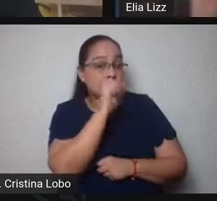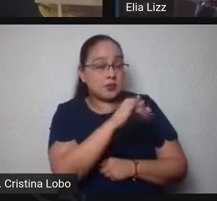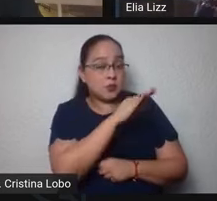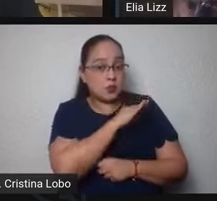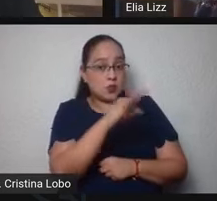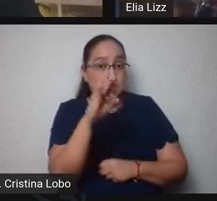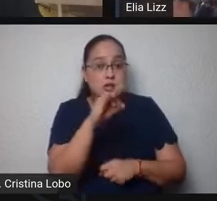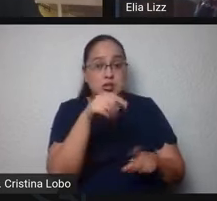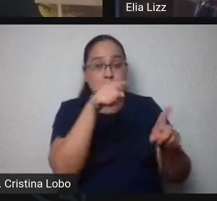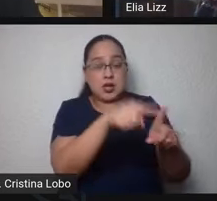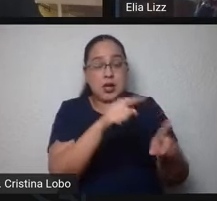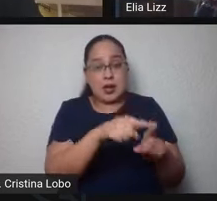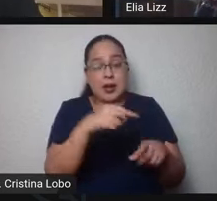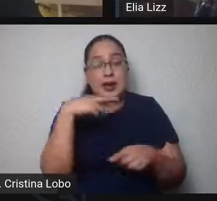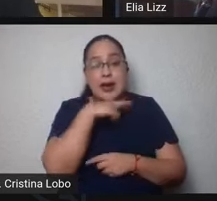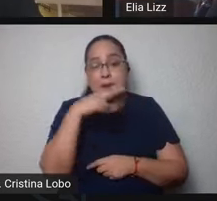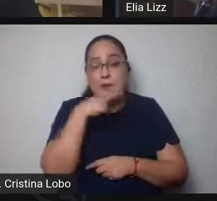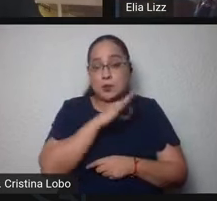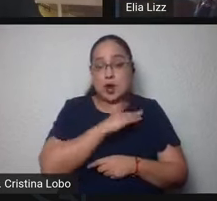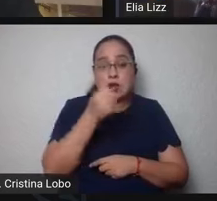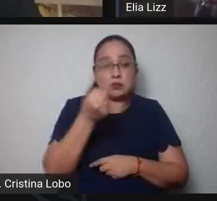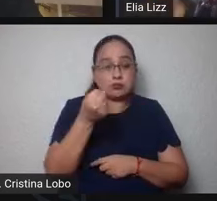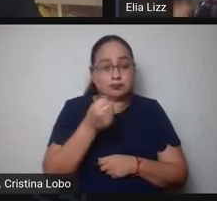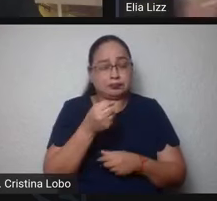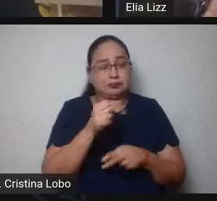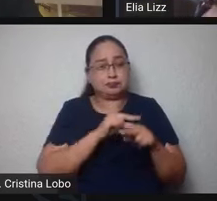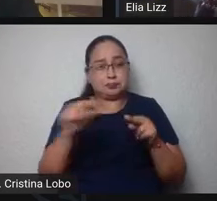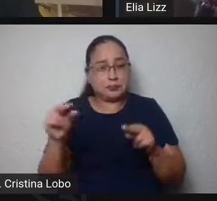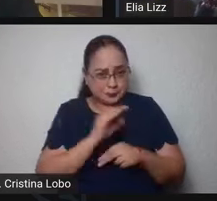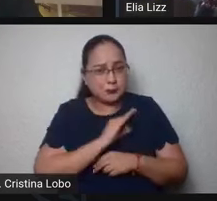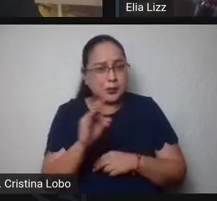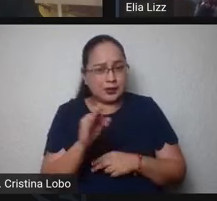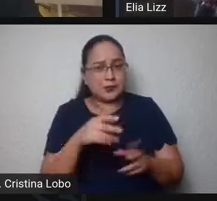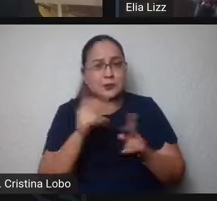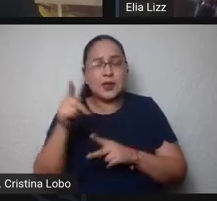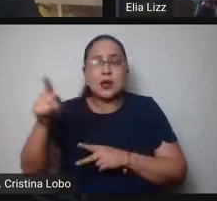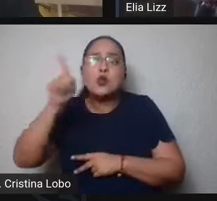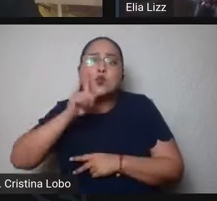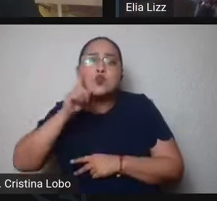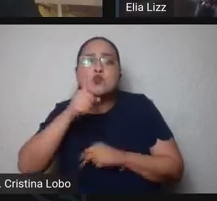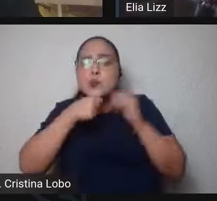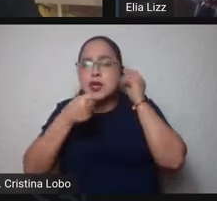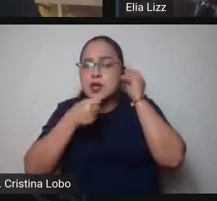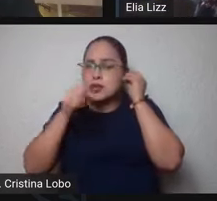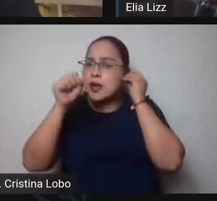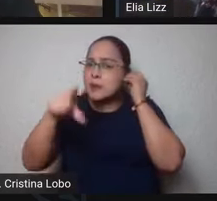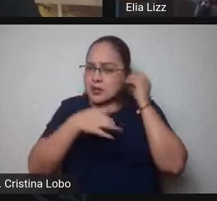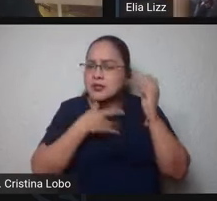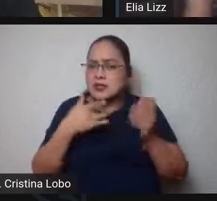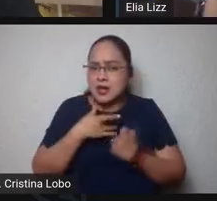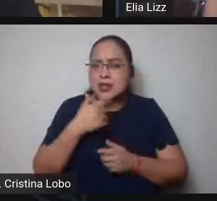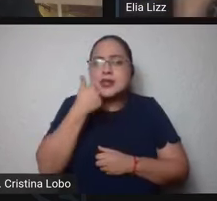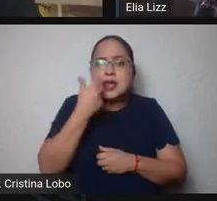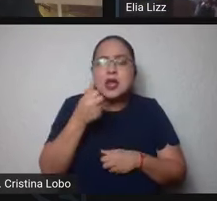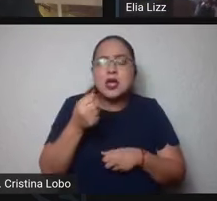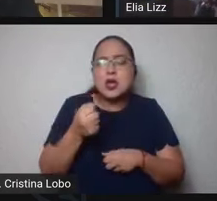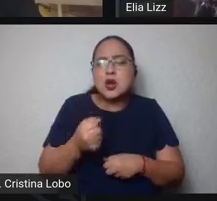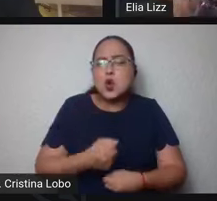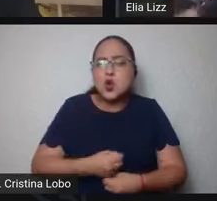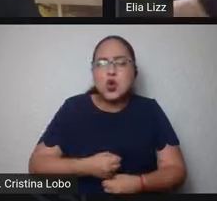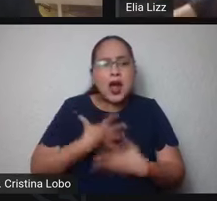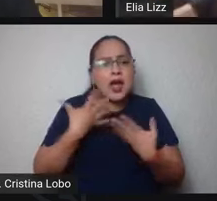fácil que tengan placer que las mujeres. Pero una viejita, ¿quién dice que no tiene ganas a lo mejor de sentir otra vez un orgasmo, de sentir otra vez